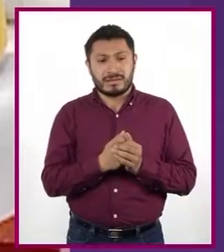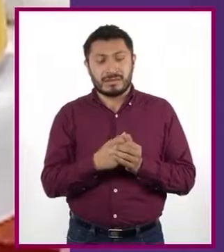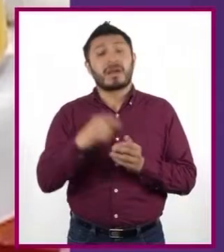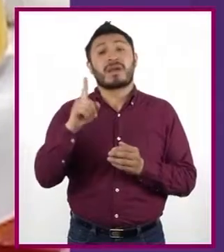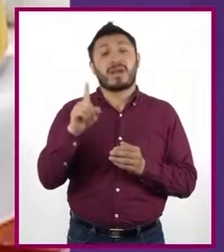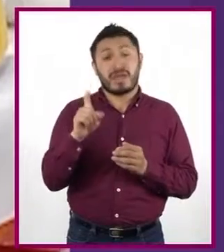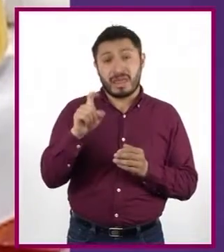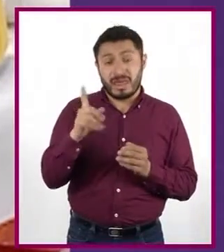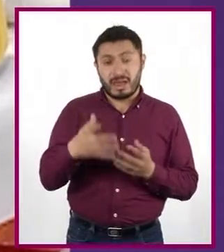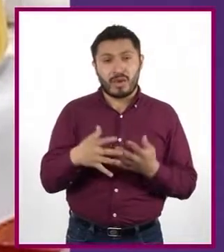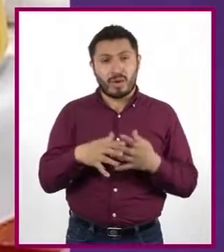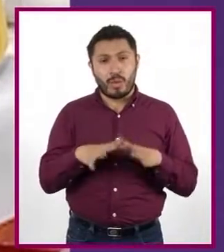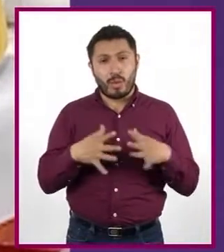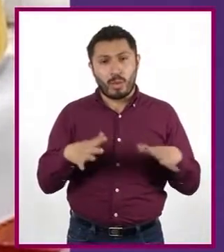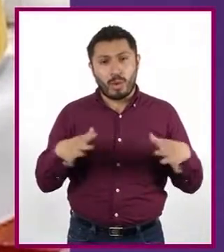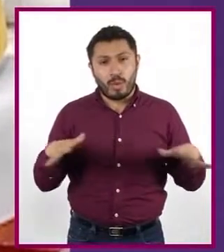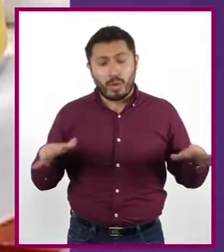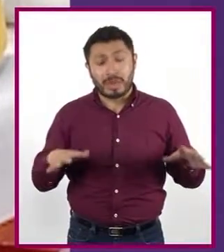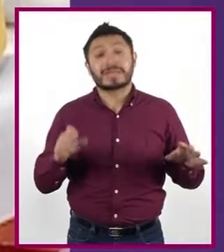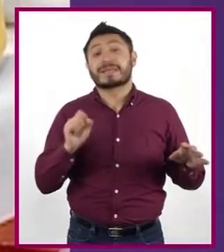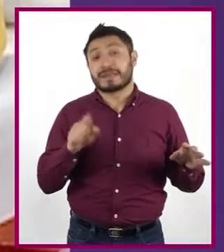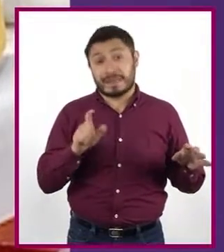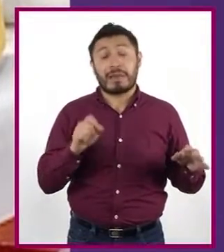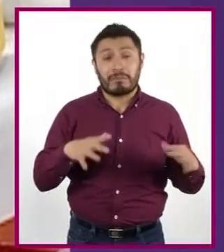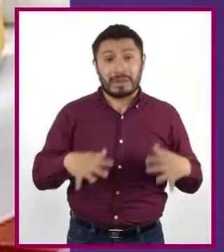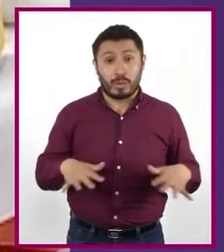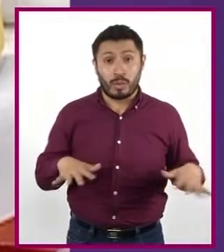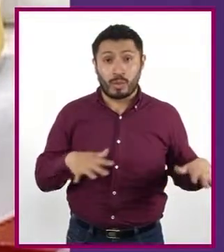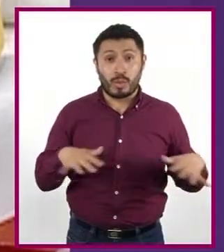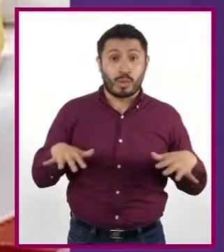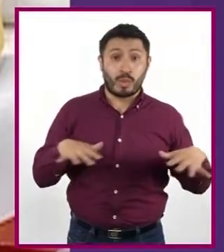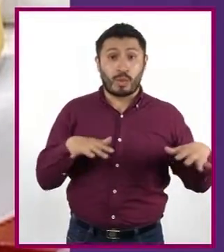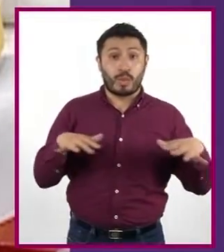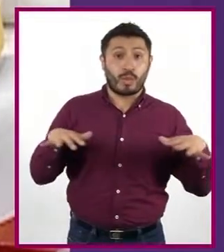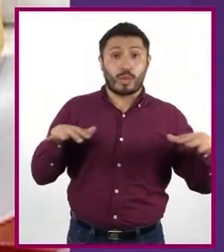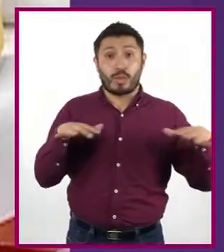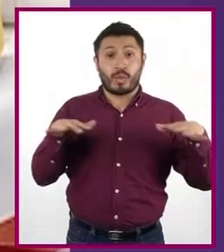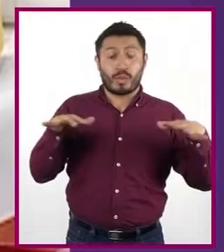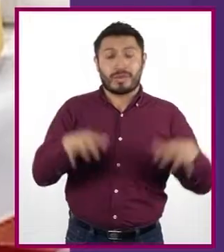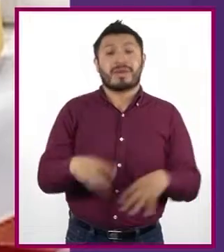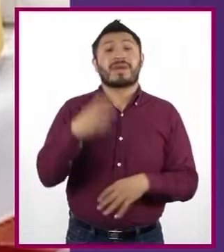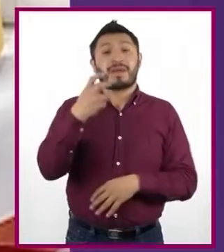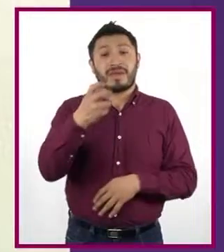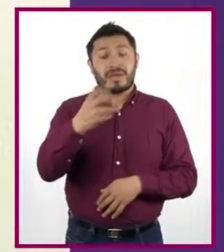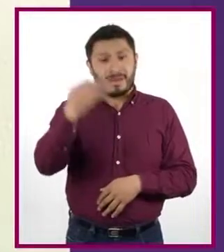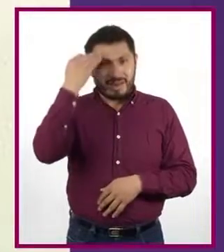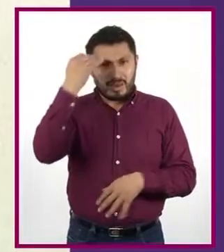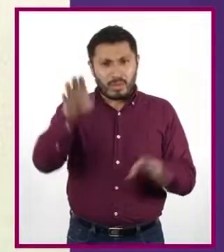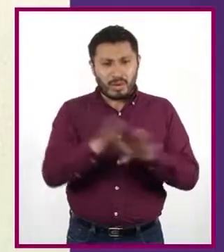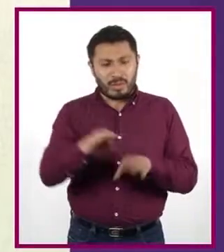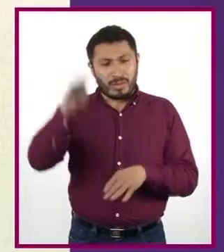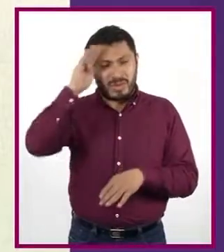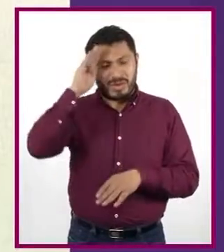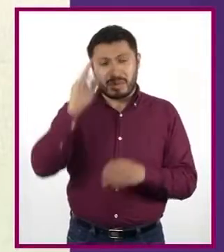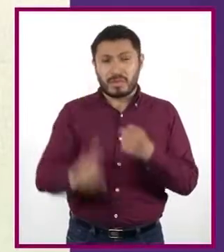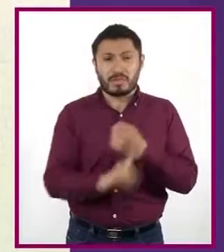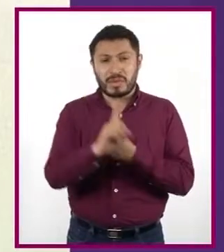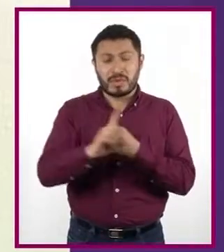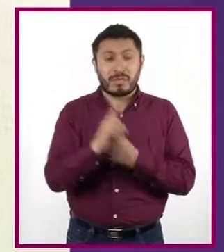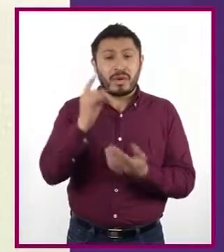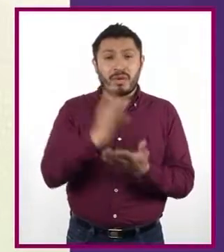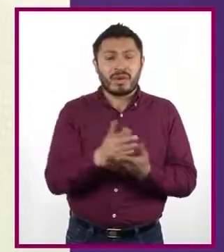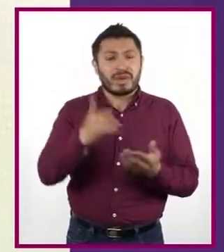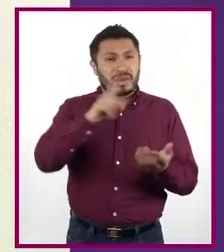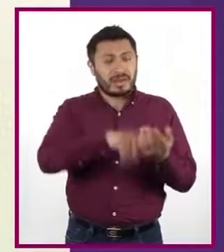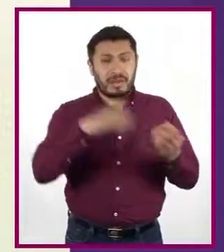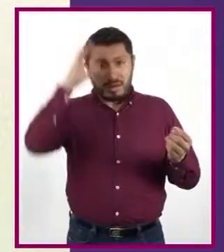agua en los océanos también estaban incrementándose. Entonces, en ese momento se pensaba que era un problema solamente de los científicos